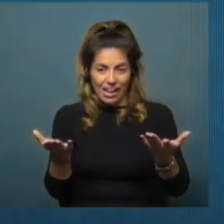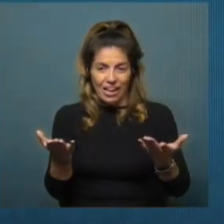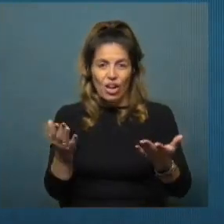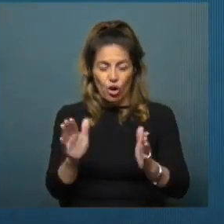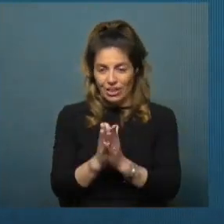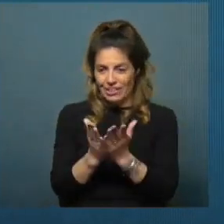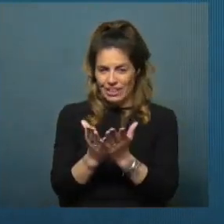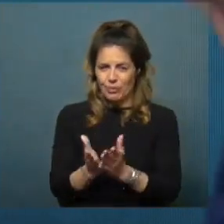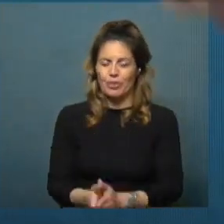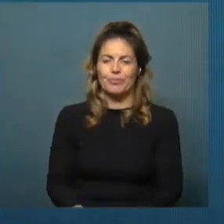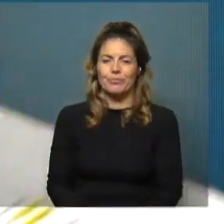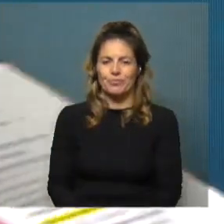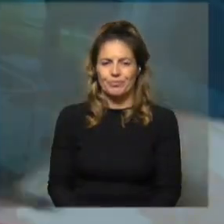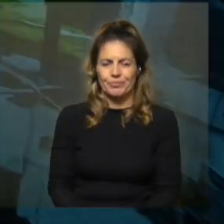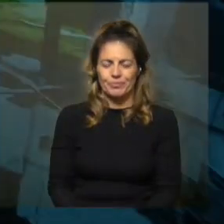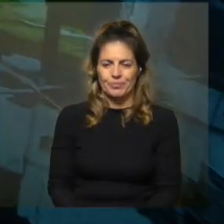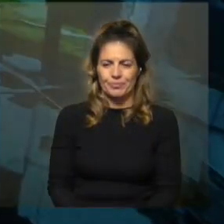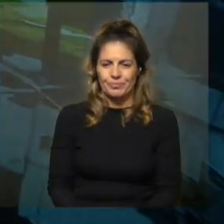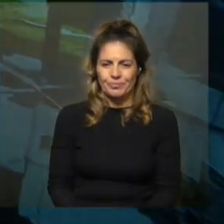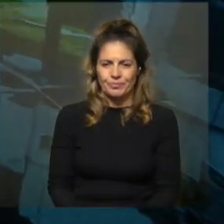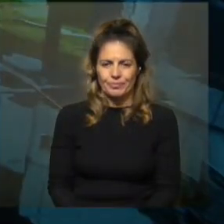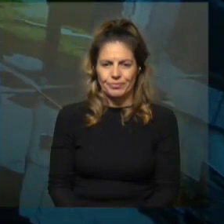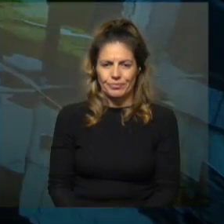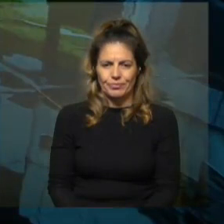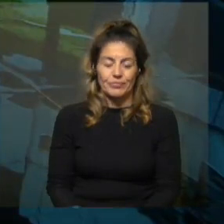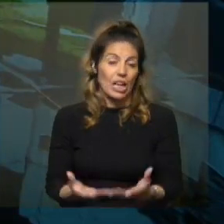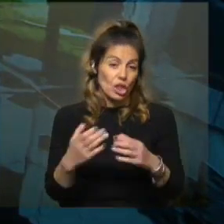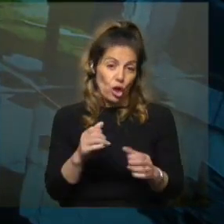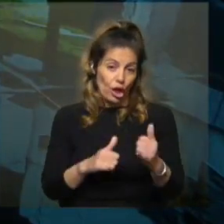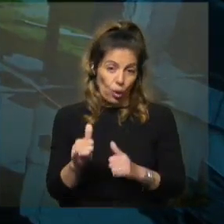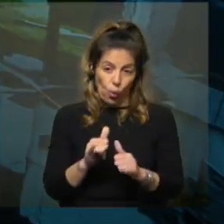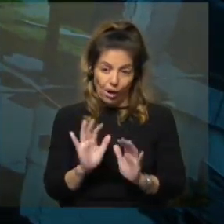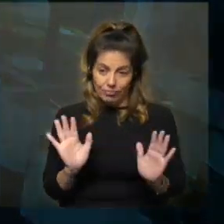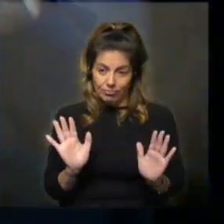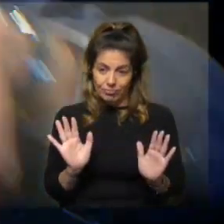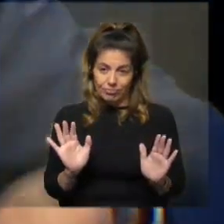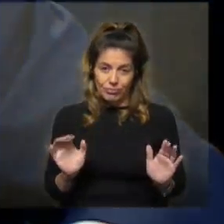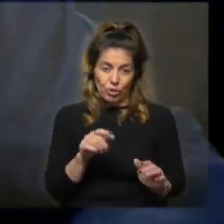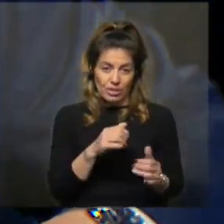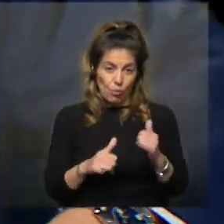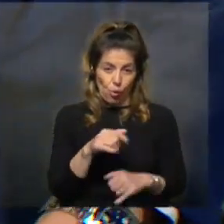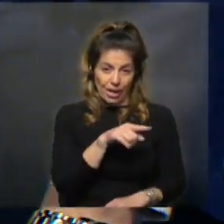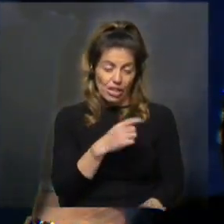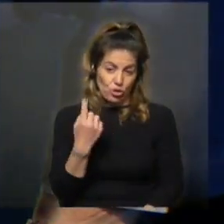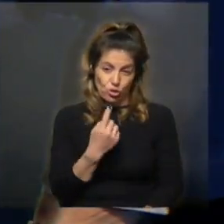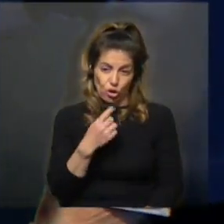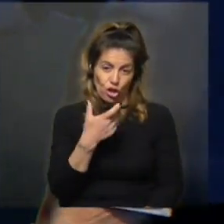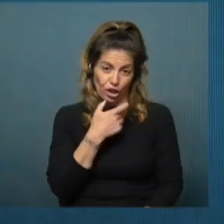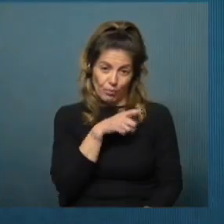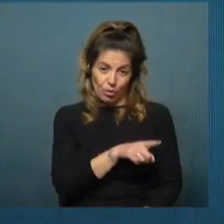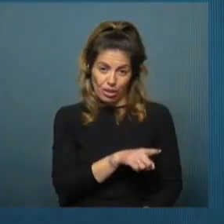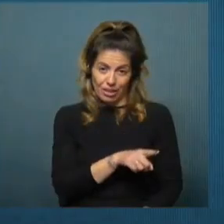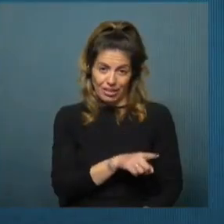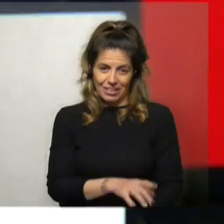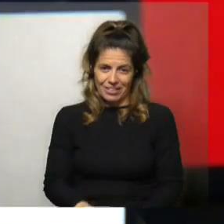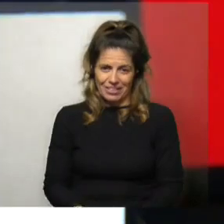de este libro Bueno muy bien este si no quer jugar hay que jugar lo hacemos jugar a él solo y nos reímos de él